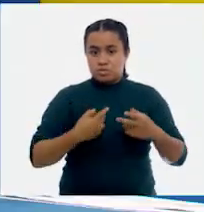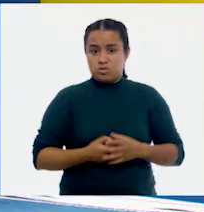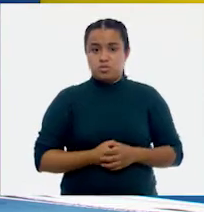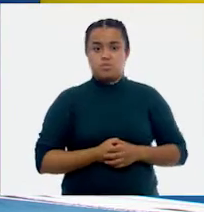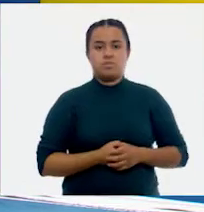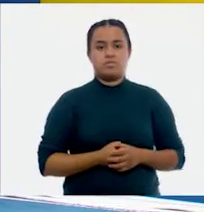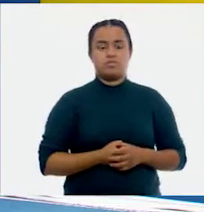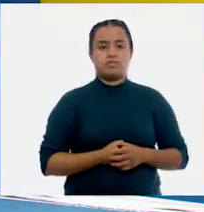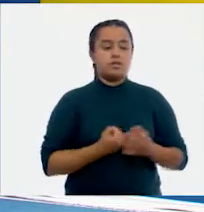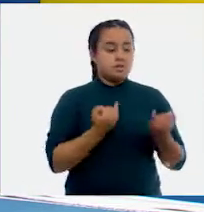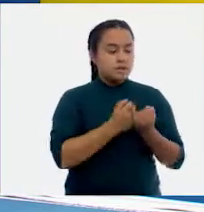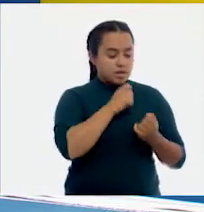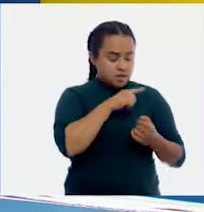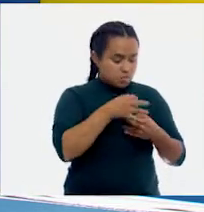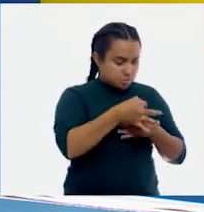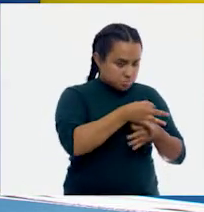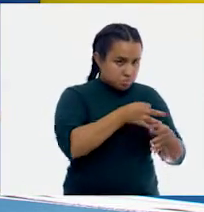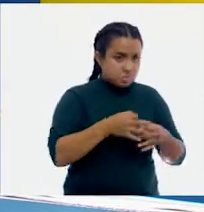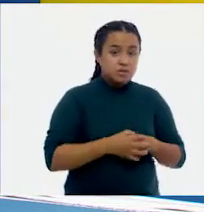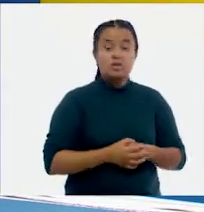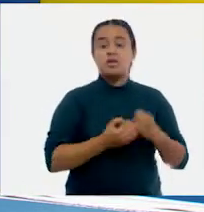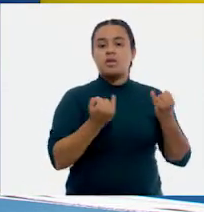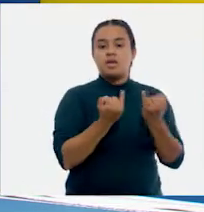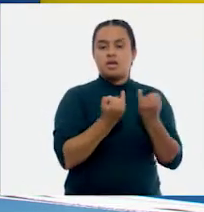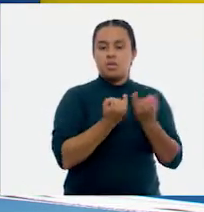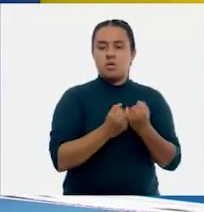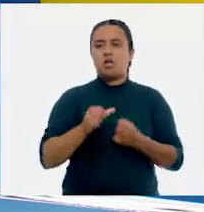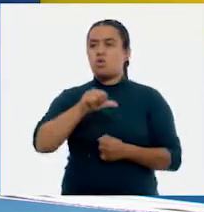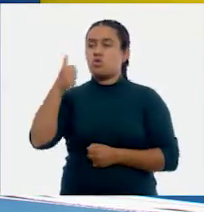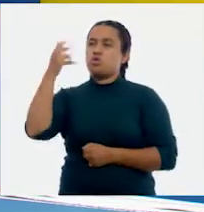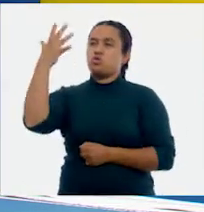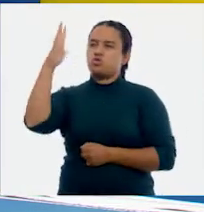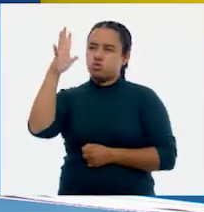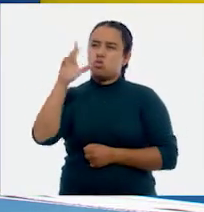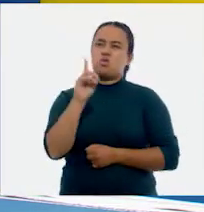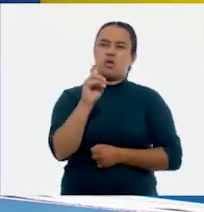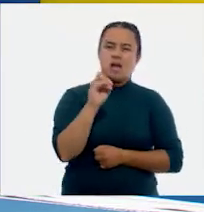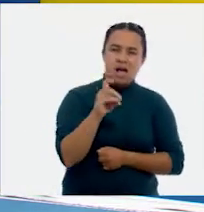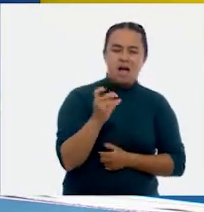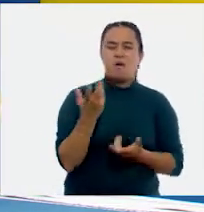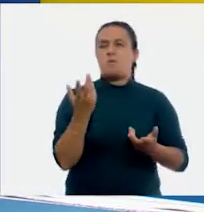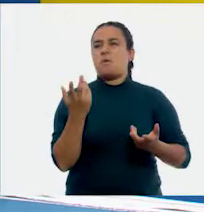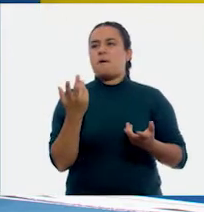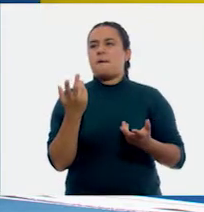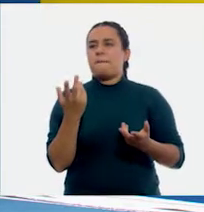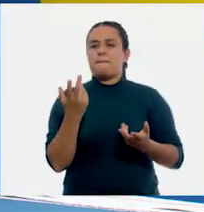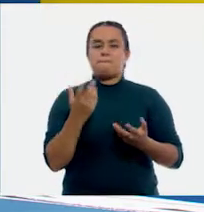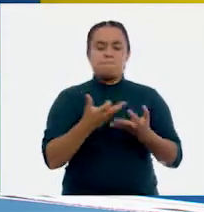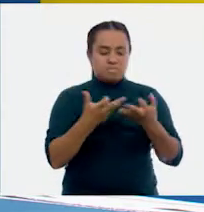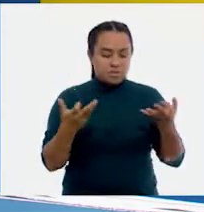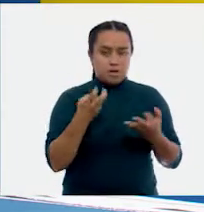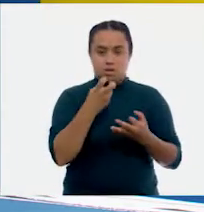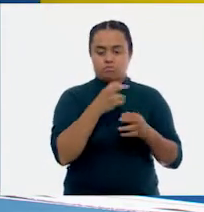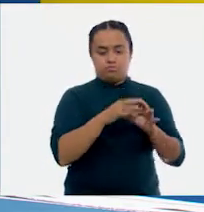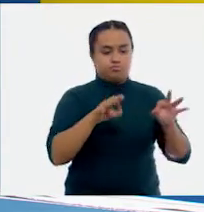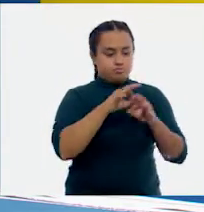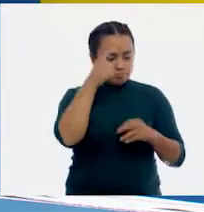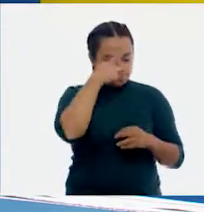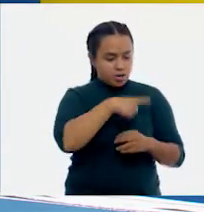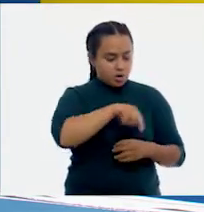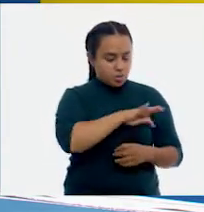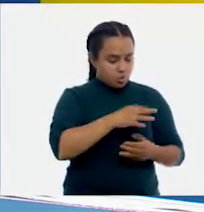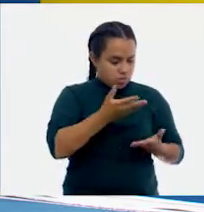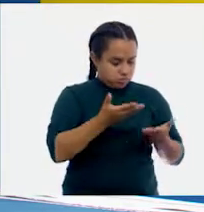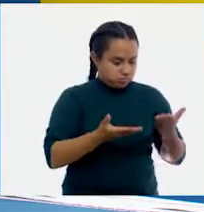y microorganismos, así como los factores físicos que son necesarios para un ecosistema equilibrado. Por esta razón,